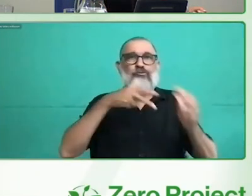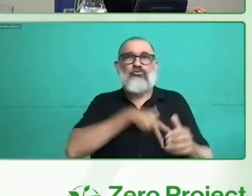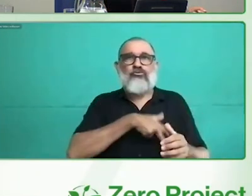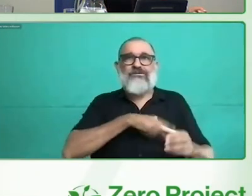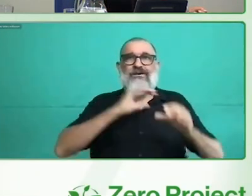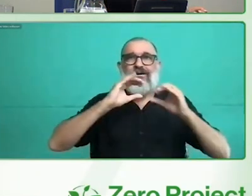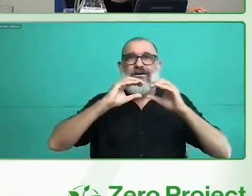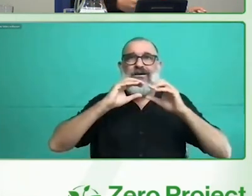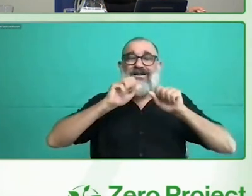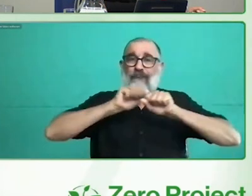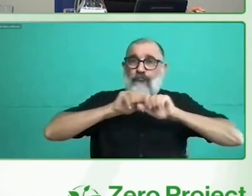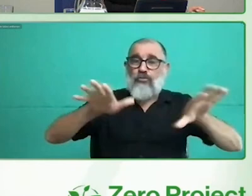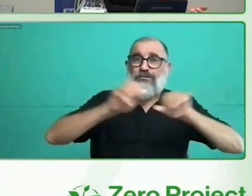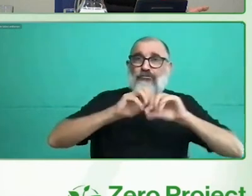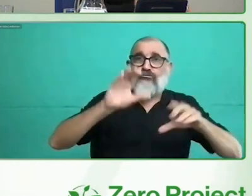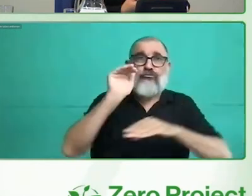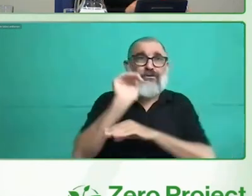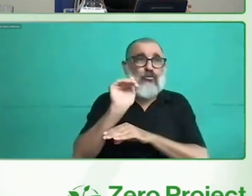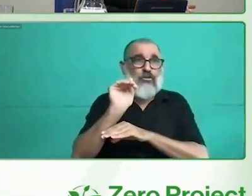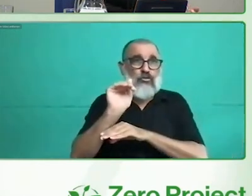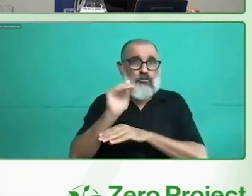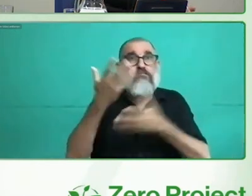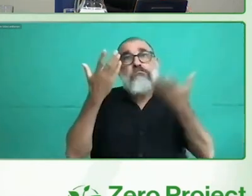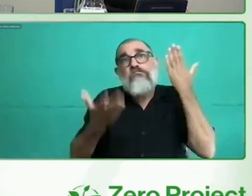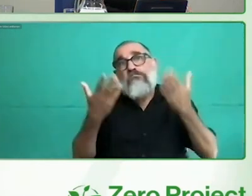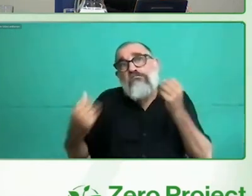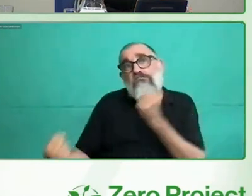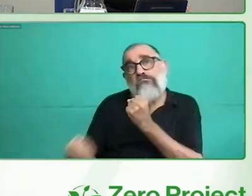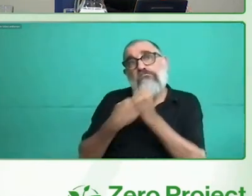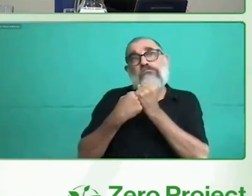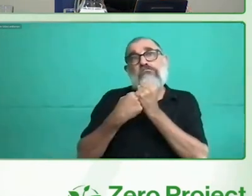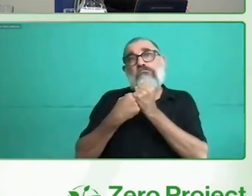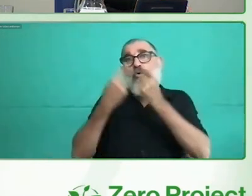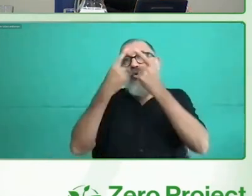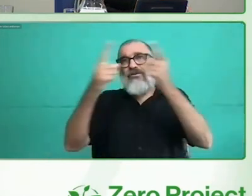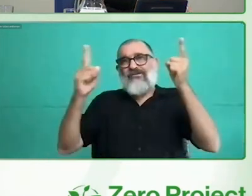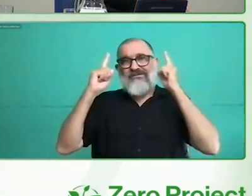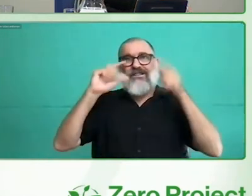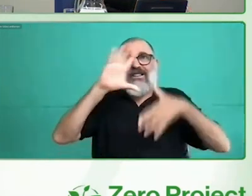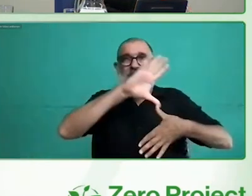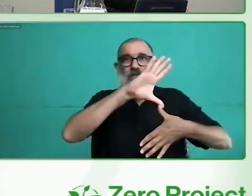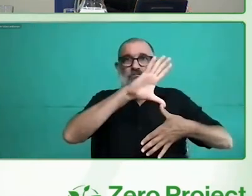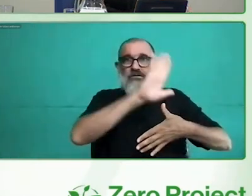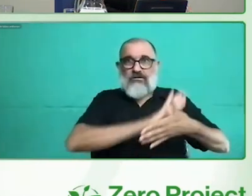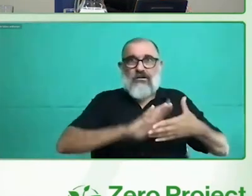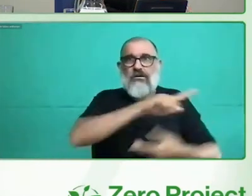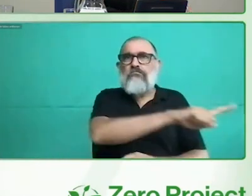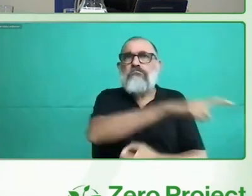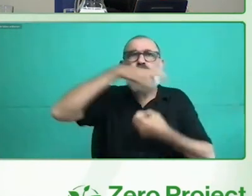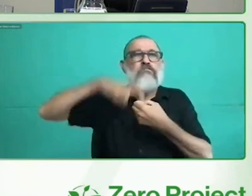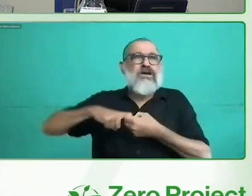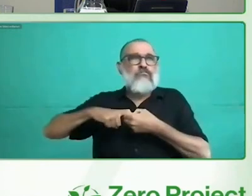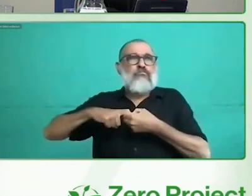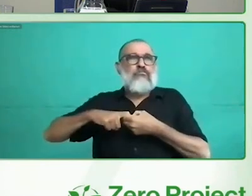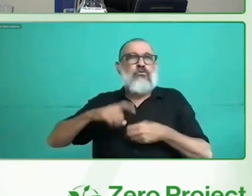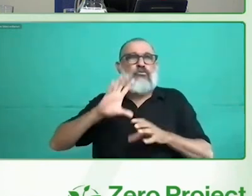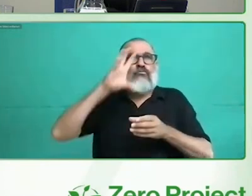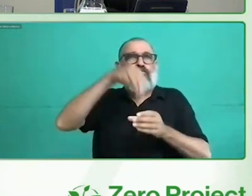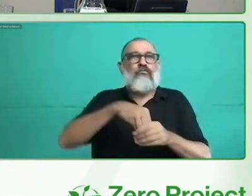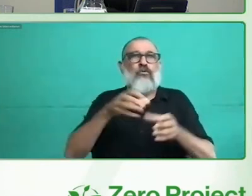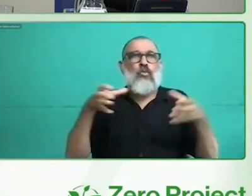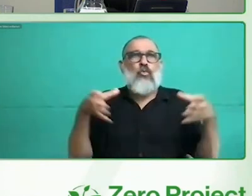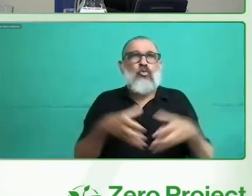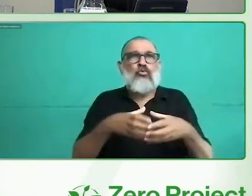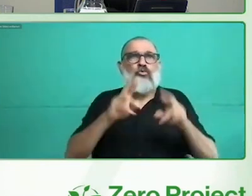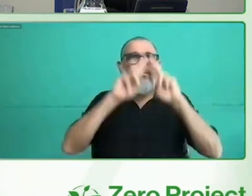iniciativas. ¿Cómo conectamos todo eso a nuestra plataforma regional de accesibilidad de las TIC,